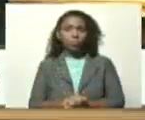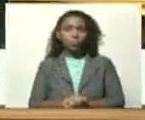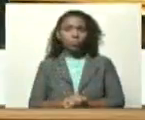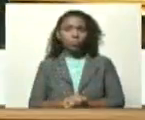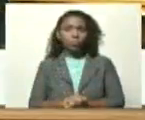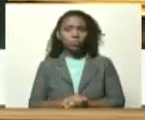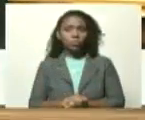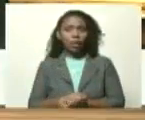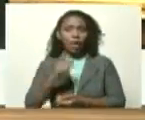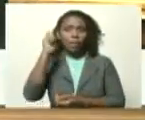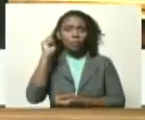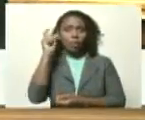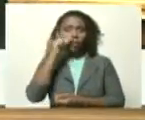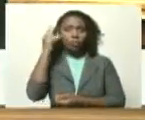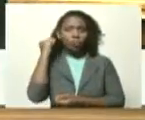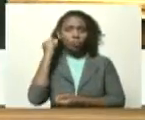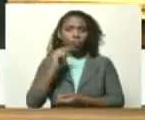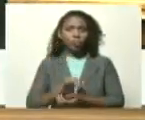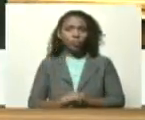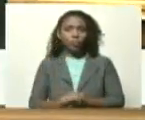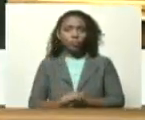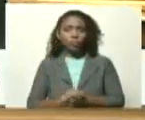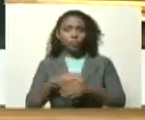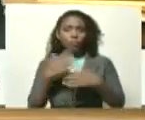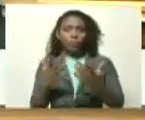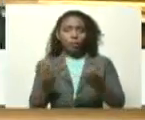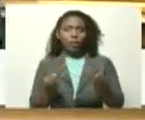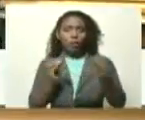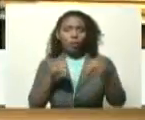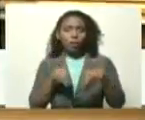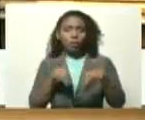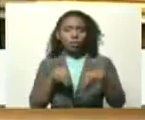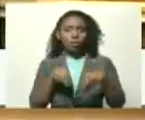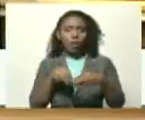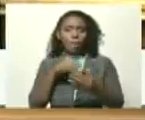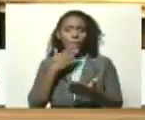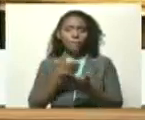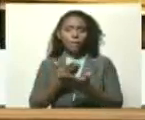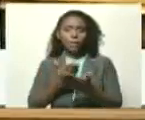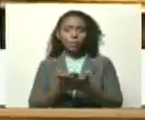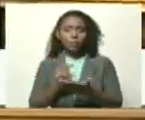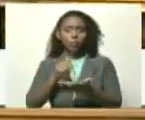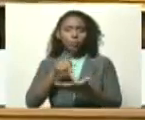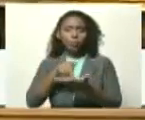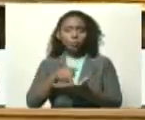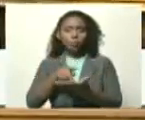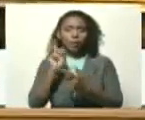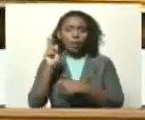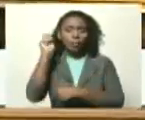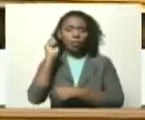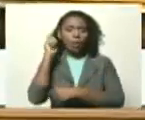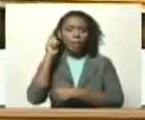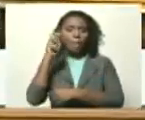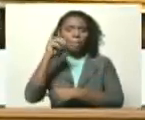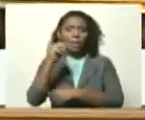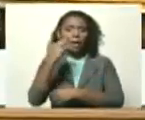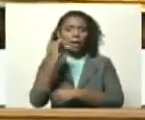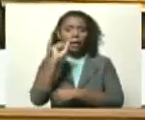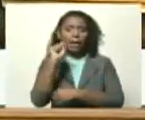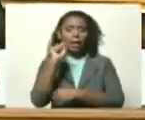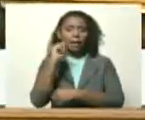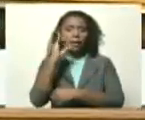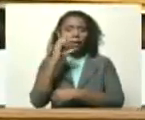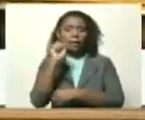Las diputadas y los diputados que estén de acuerdo con la postulación de la diputada María Iris